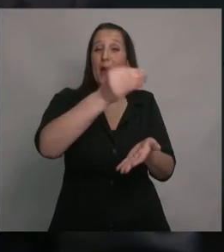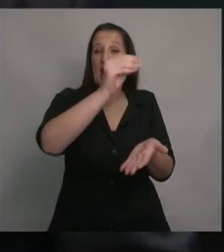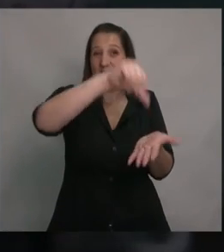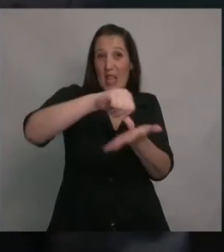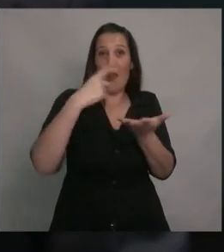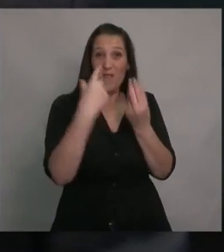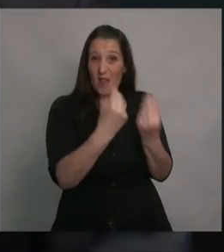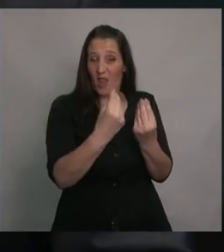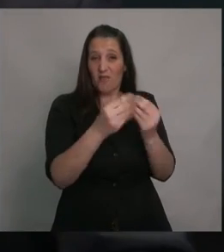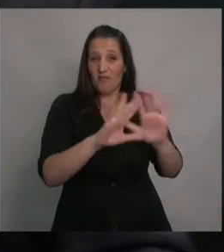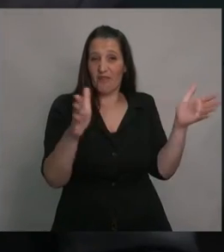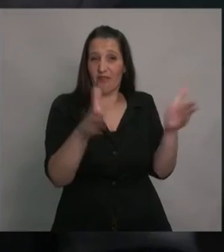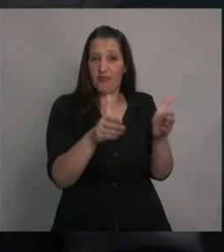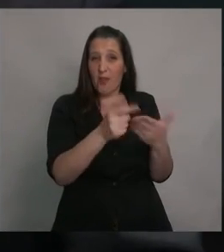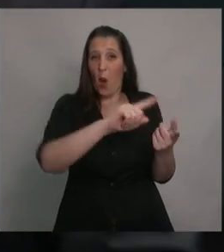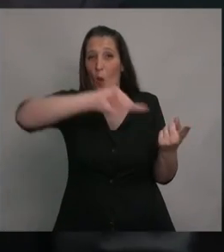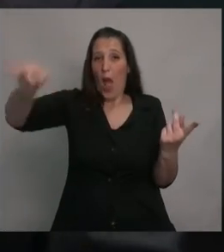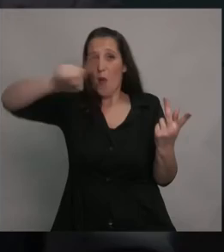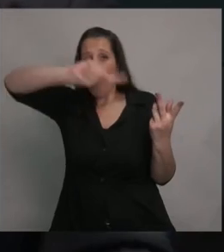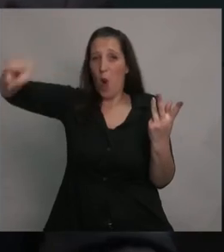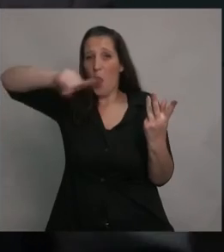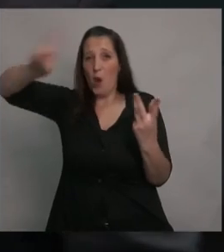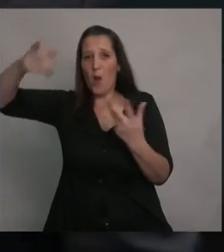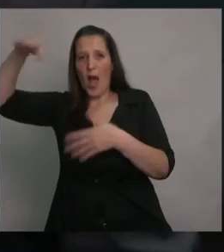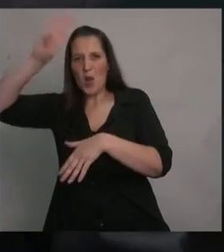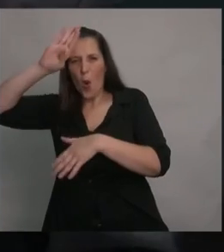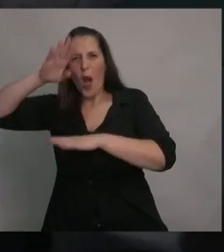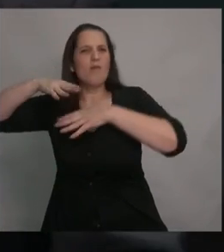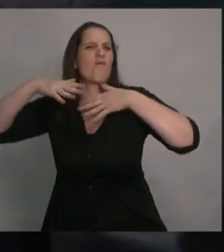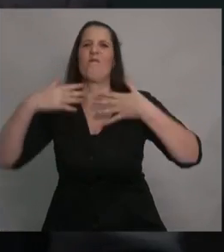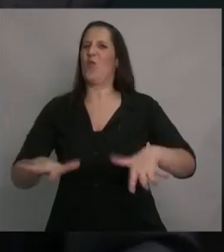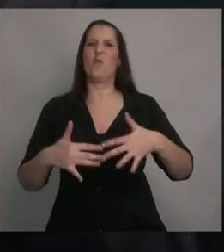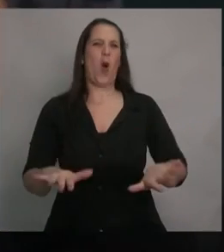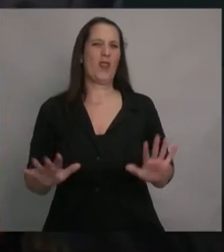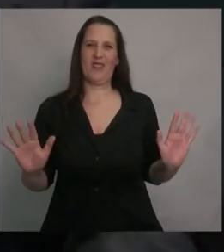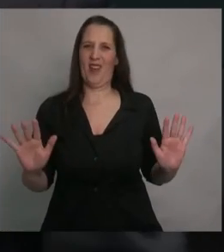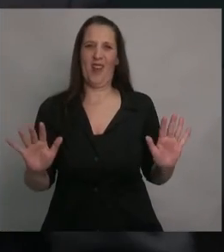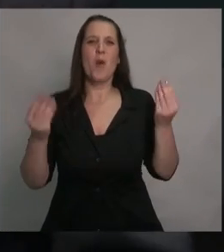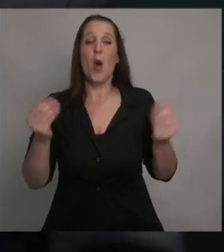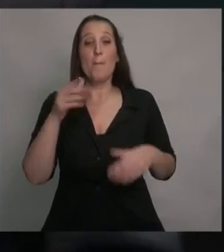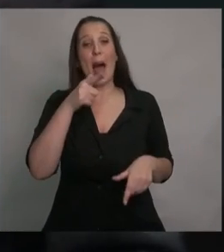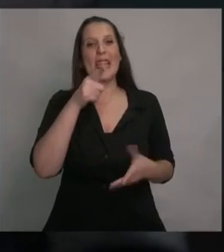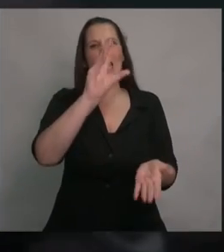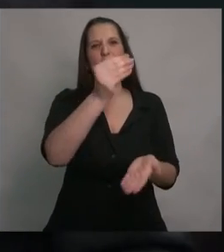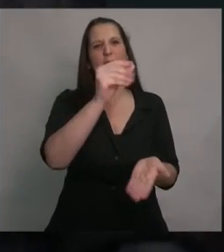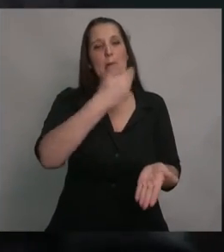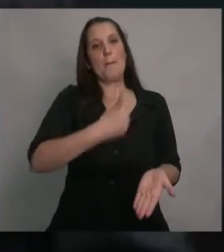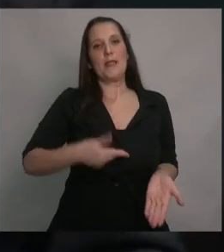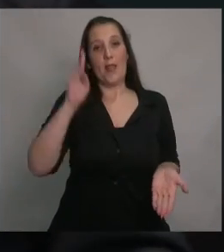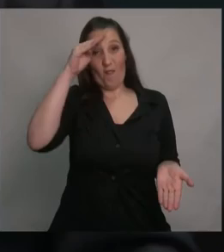patria, porque la dignidad y el coraje de un pueblo y el honor de un pueblo no tienen precio. Parece que el presidente de ese país no lo conoce